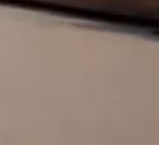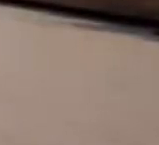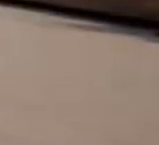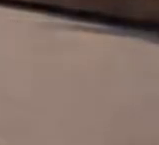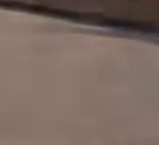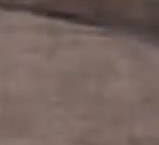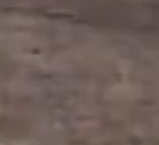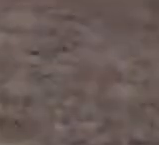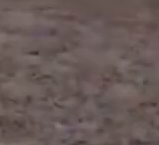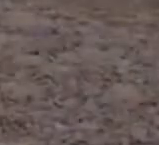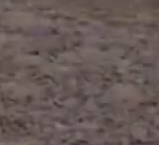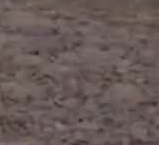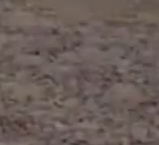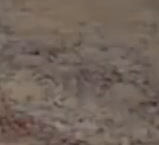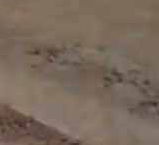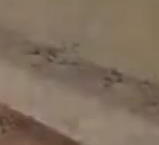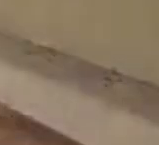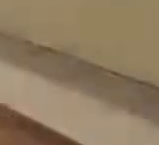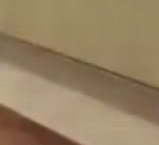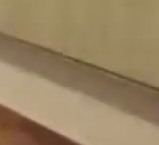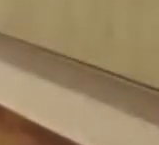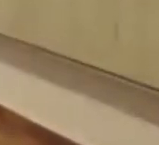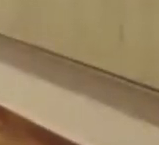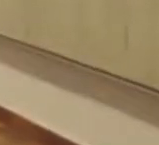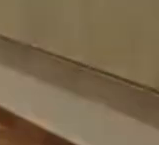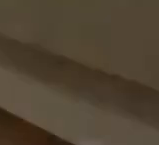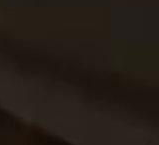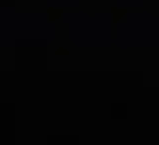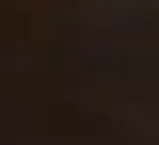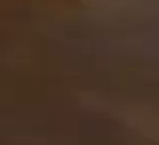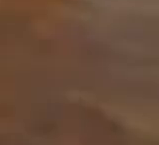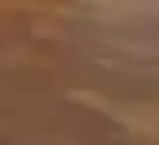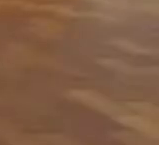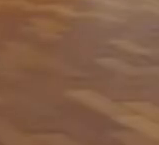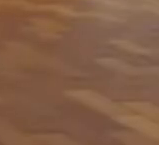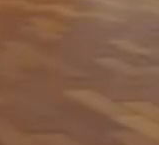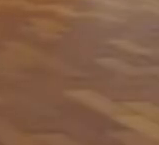toda esa creatividad que hay en tu cabeza. Soledad.